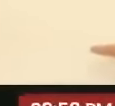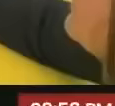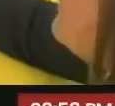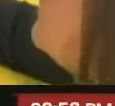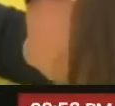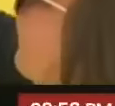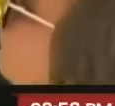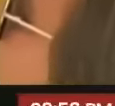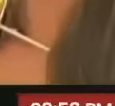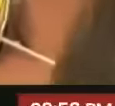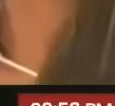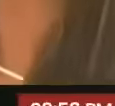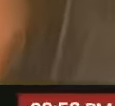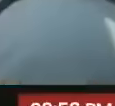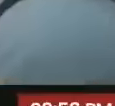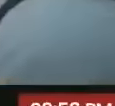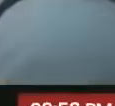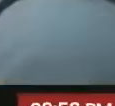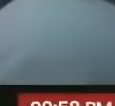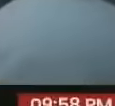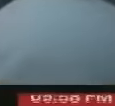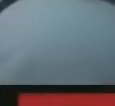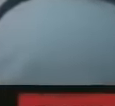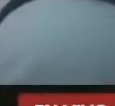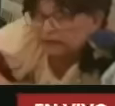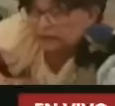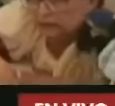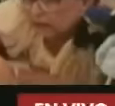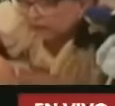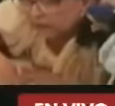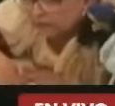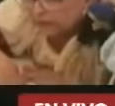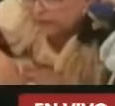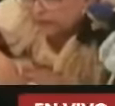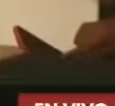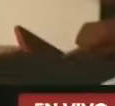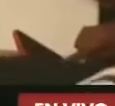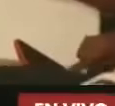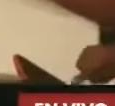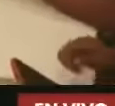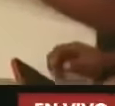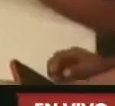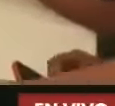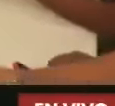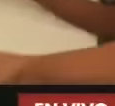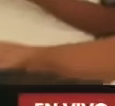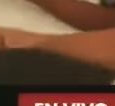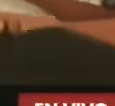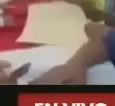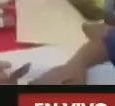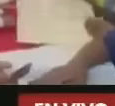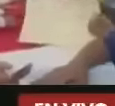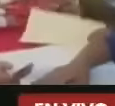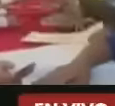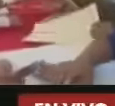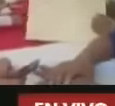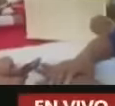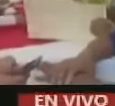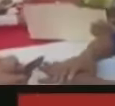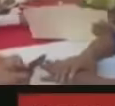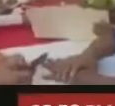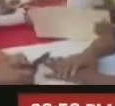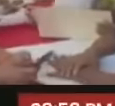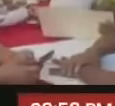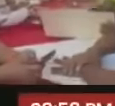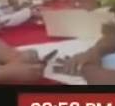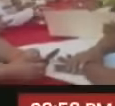municipios del país, se volcaron más de 100.000 cultores y cultoras, dando muestra de la inmensa diversidad que posee Venezuela